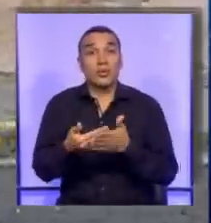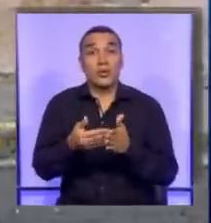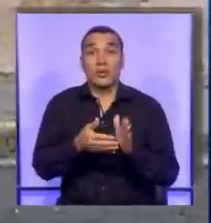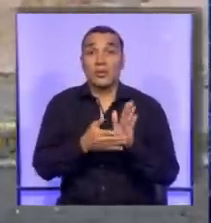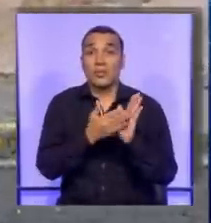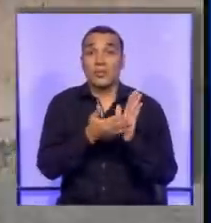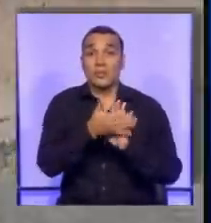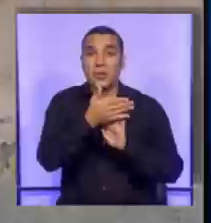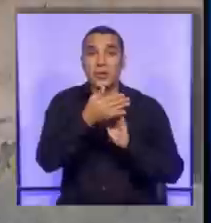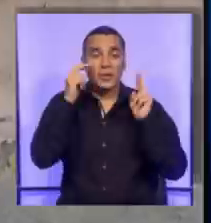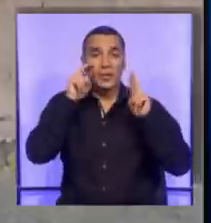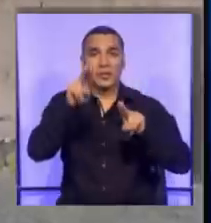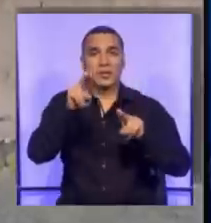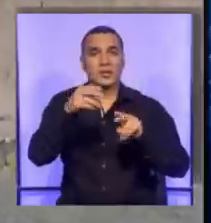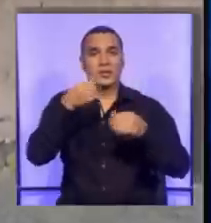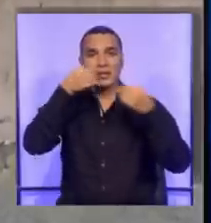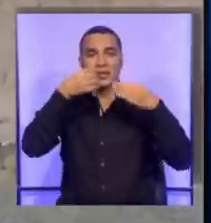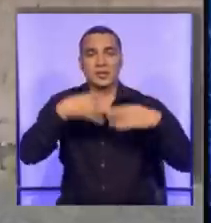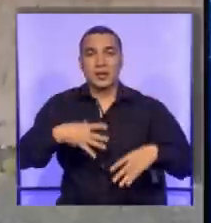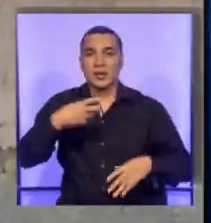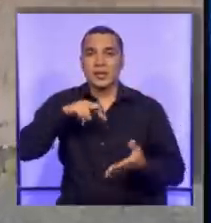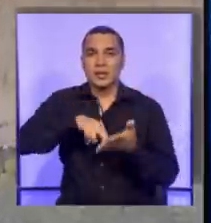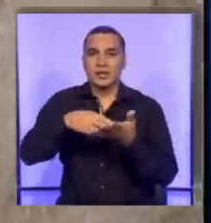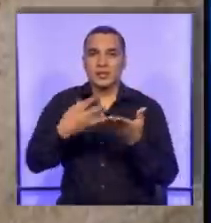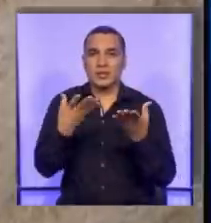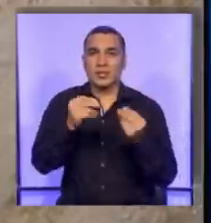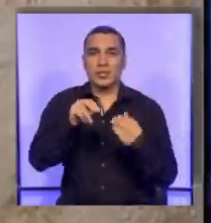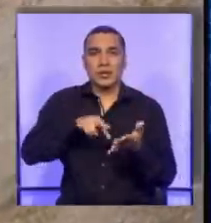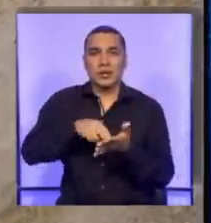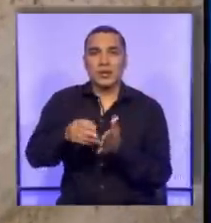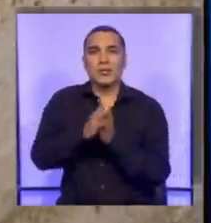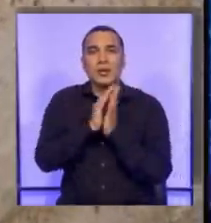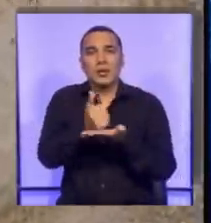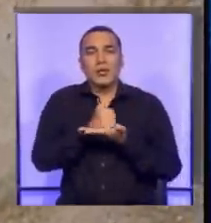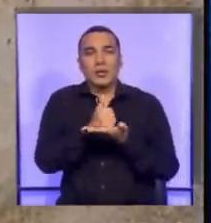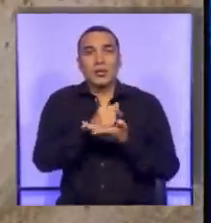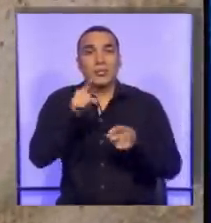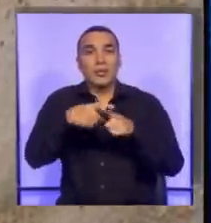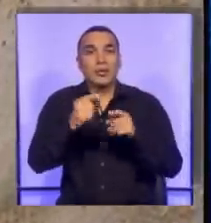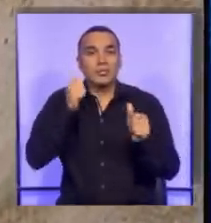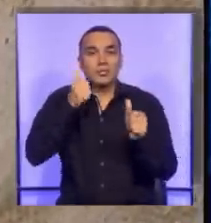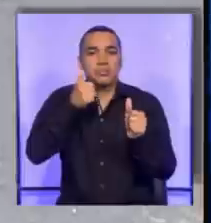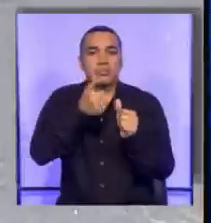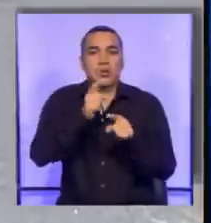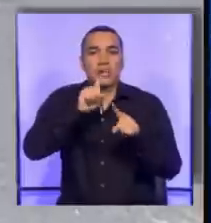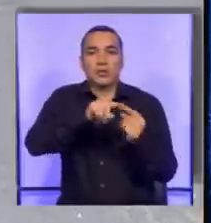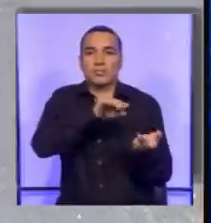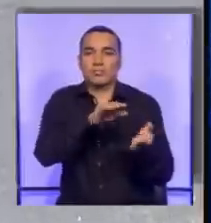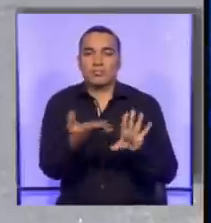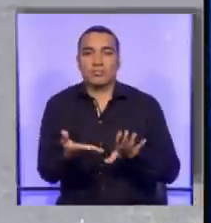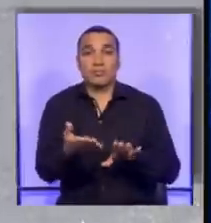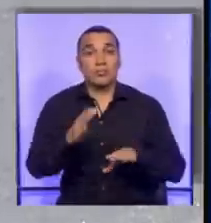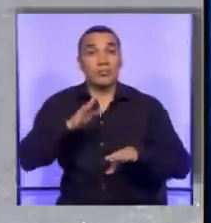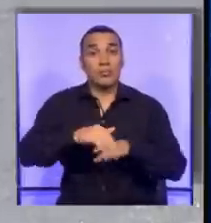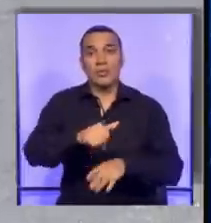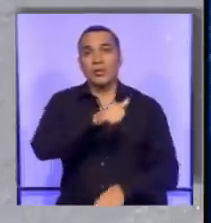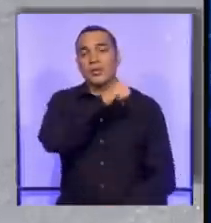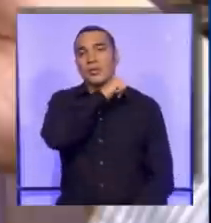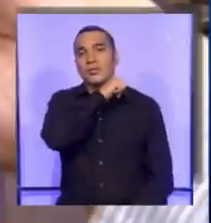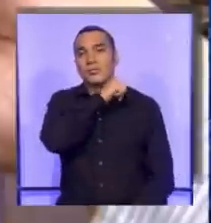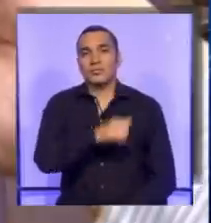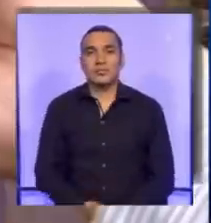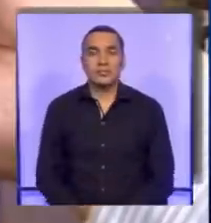la sangre coagulada nomás cuenta la desesperación del hombre en su fatídico suplicio, mientras la muerte se le presentaba y no es el primer caso de asalto y muerte perpetrado en el lugar.